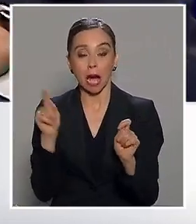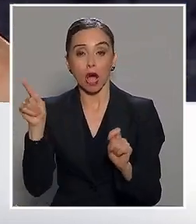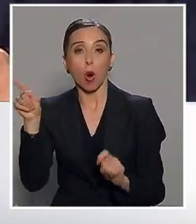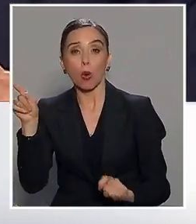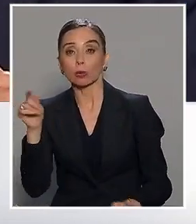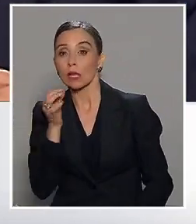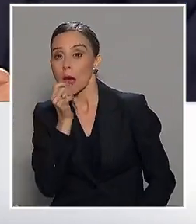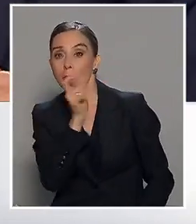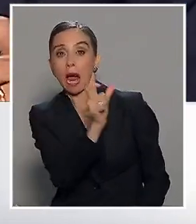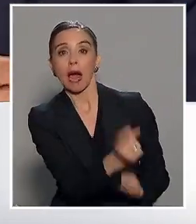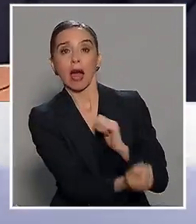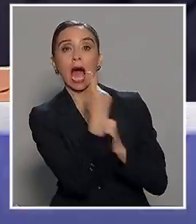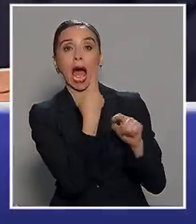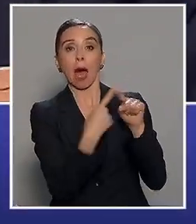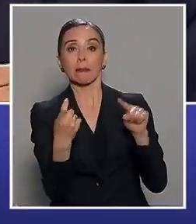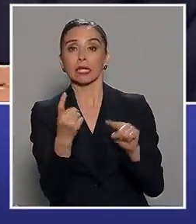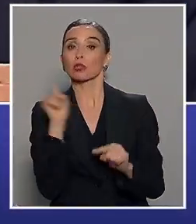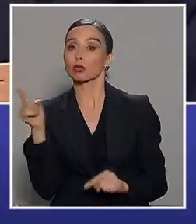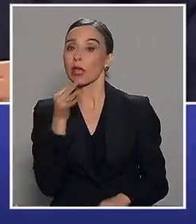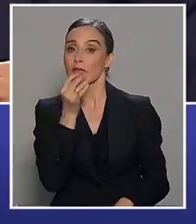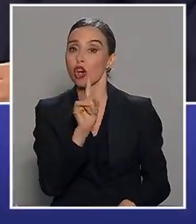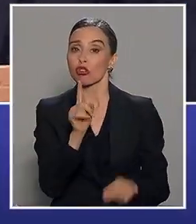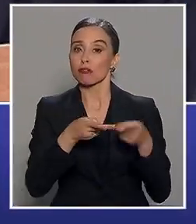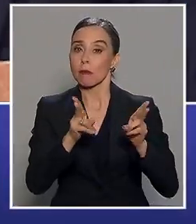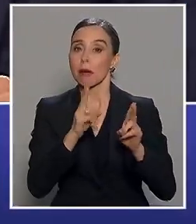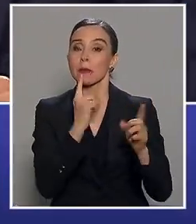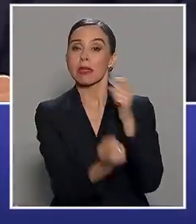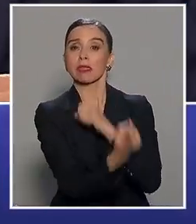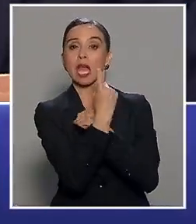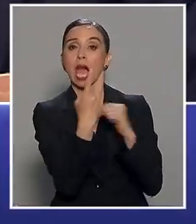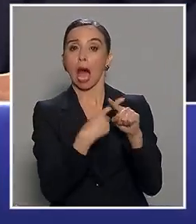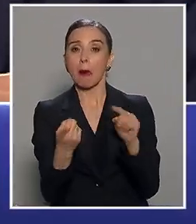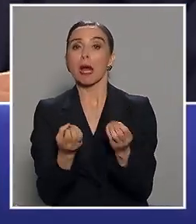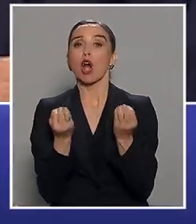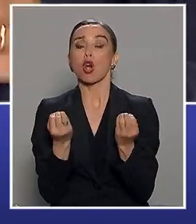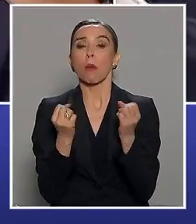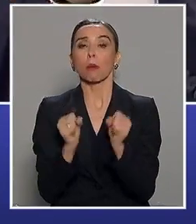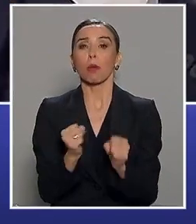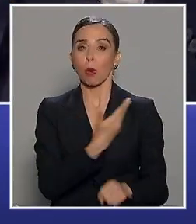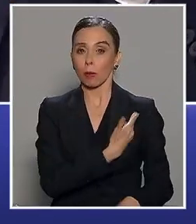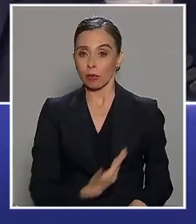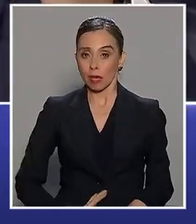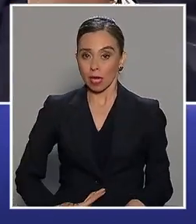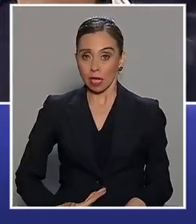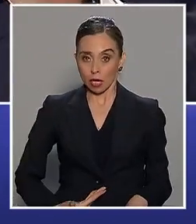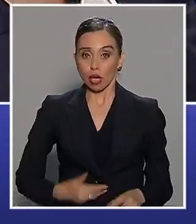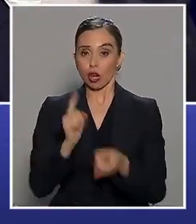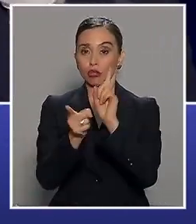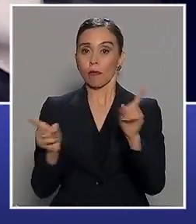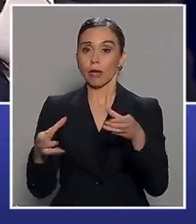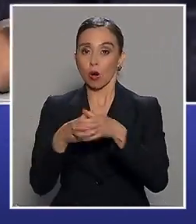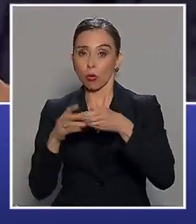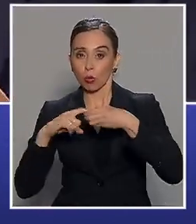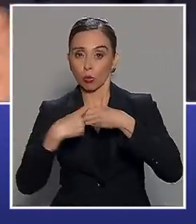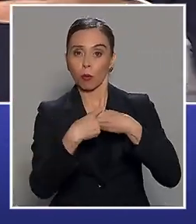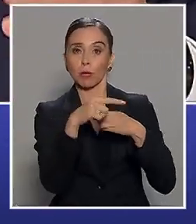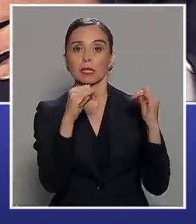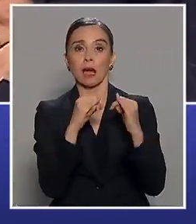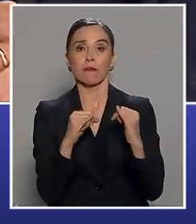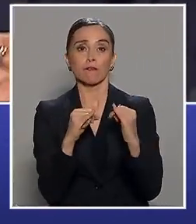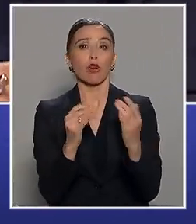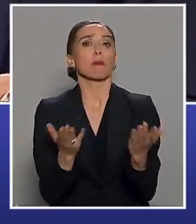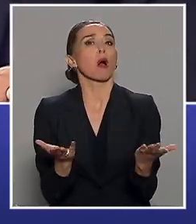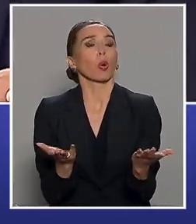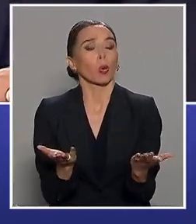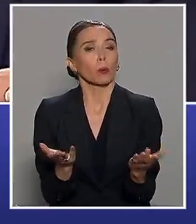utilizó ese término no hay espacio para amenazas como se puede gobernar en un conglomerado de esa forma como se puede